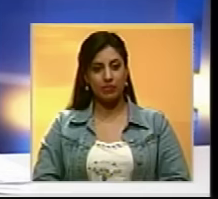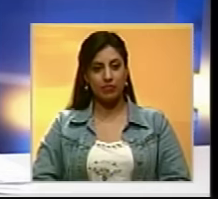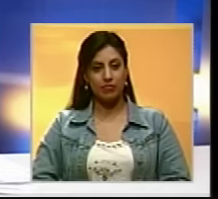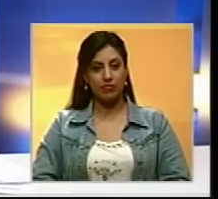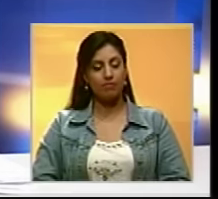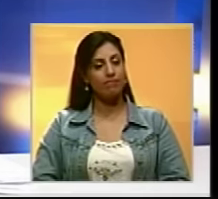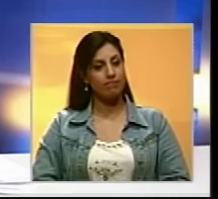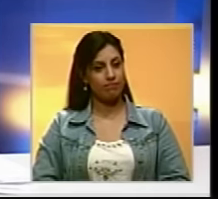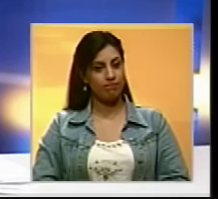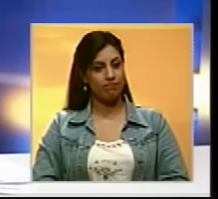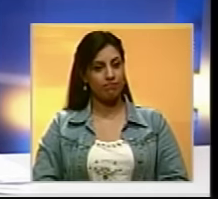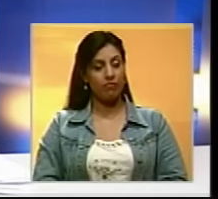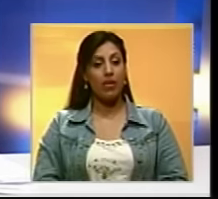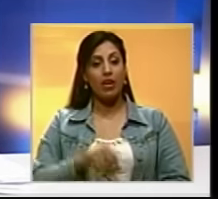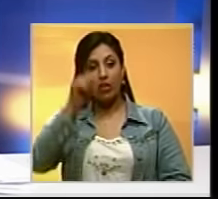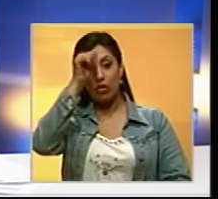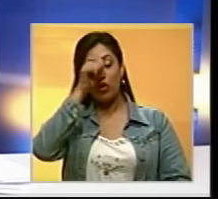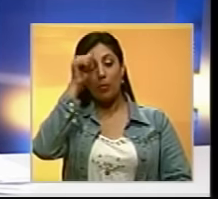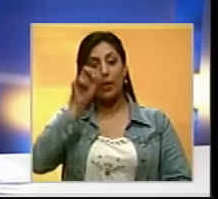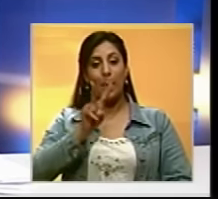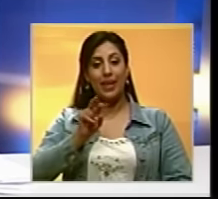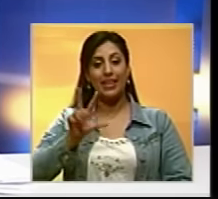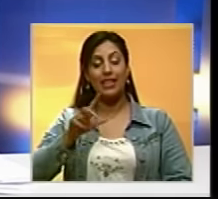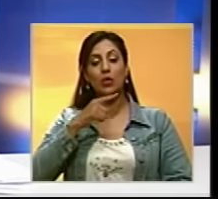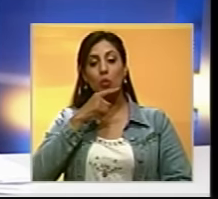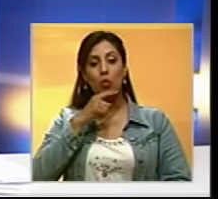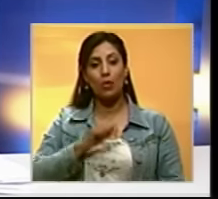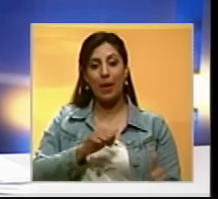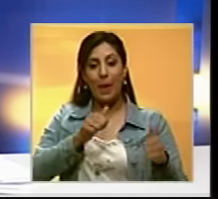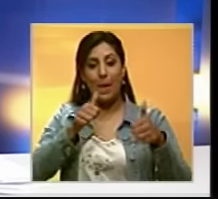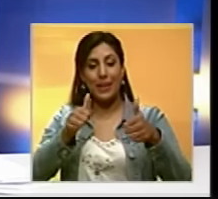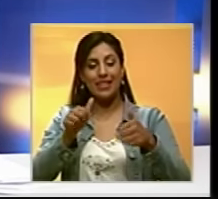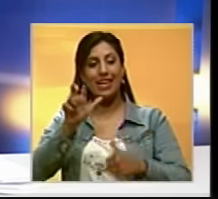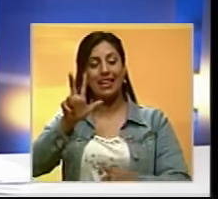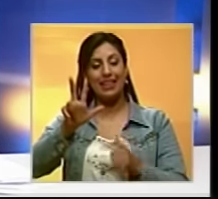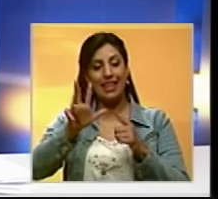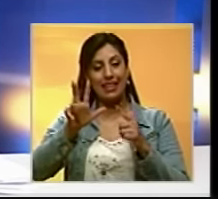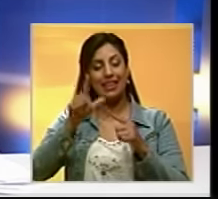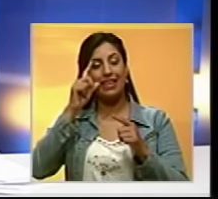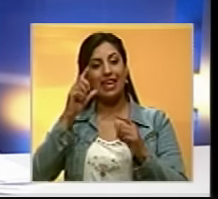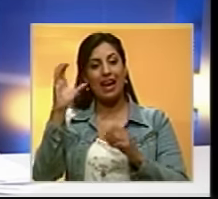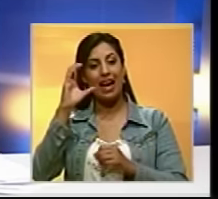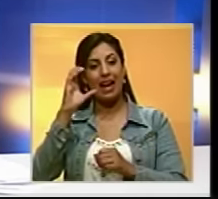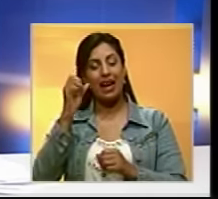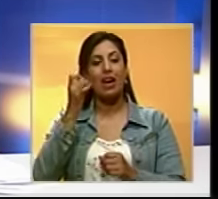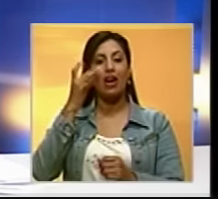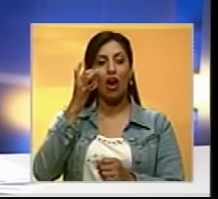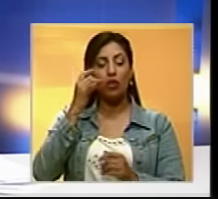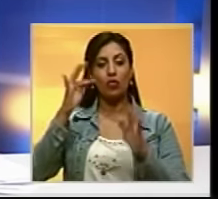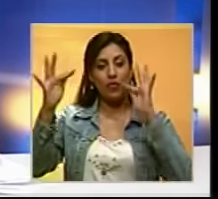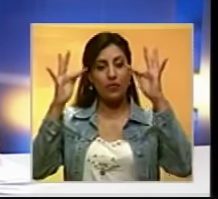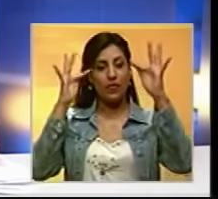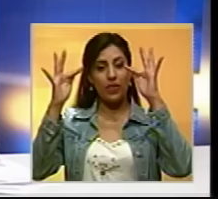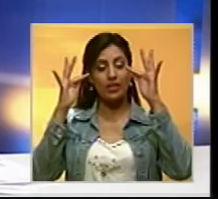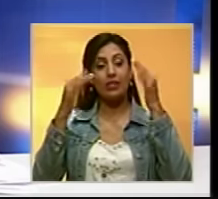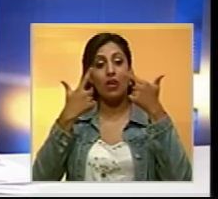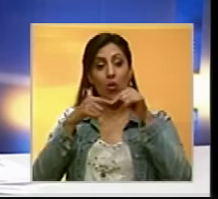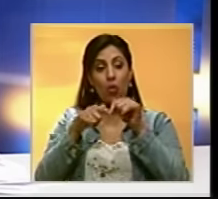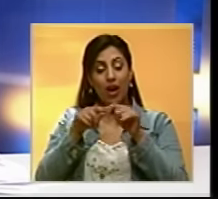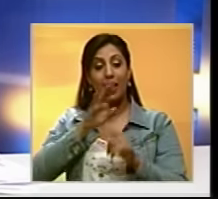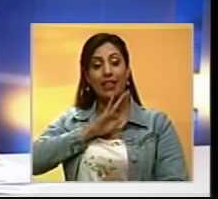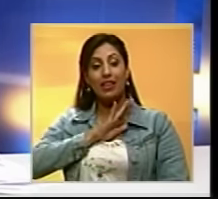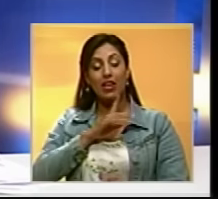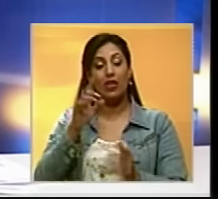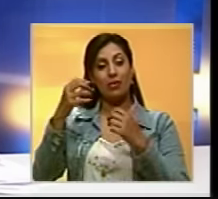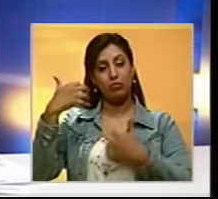año este domingo 23 de octubre arranca la tercera edición de Caracas Blue festival con la presentación de